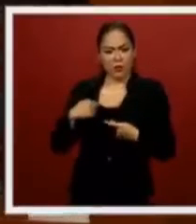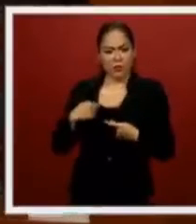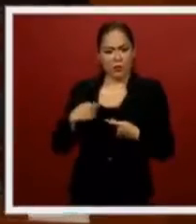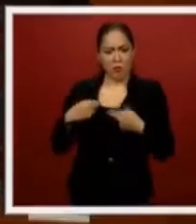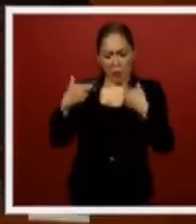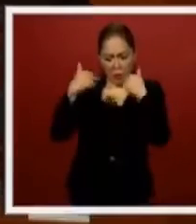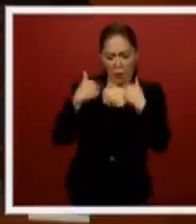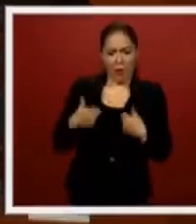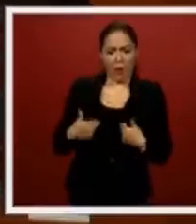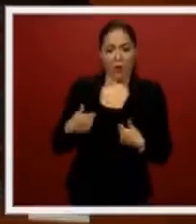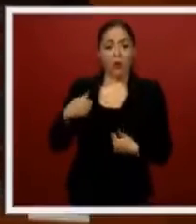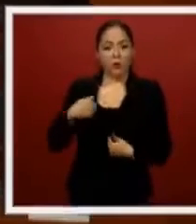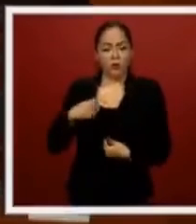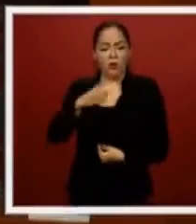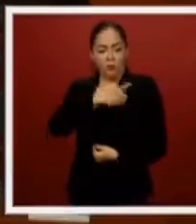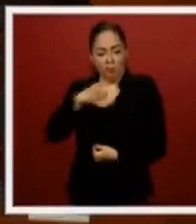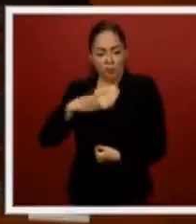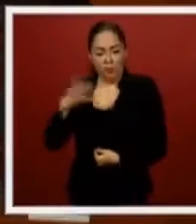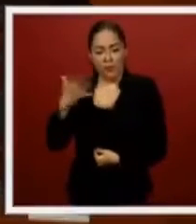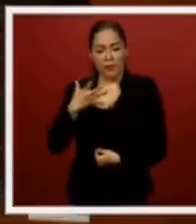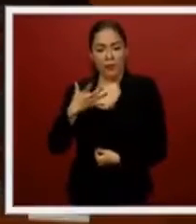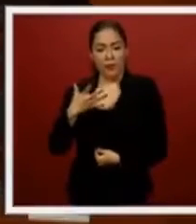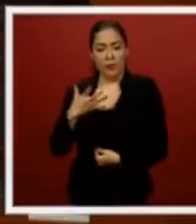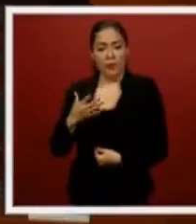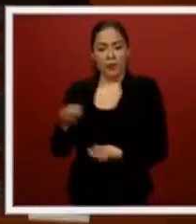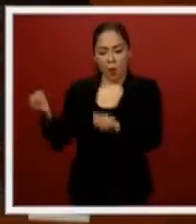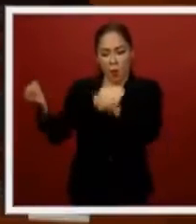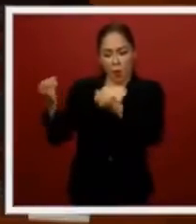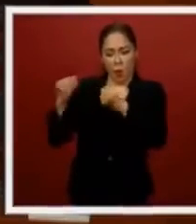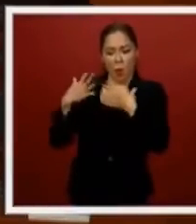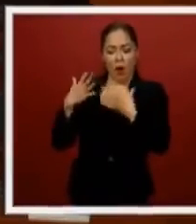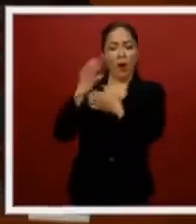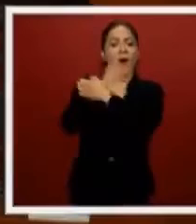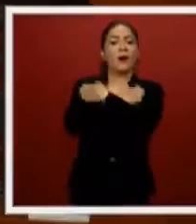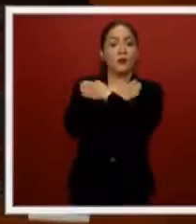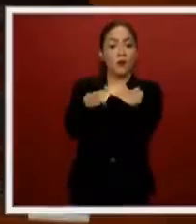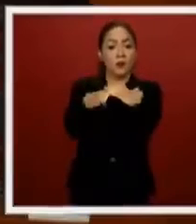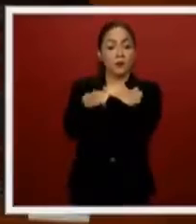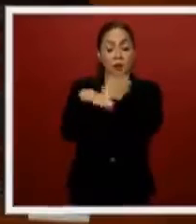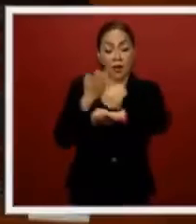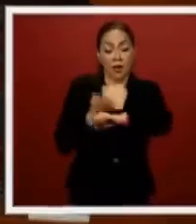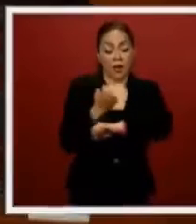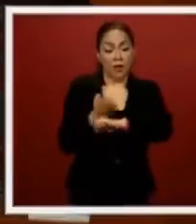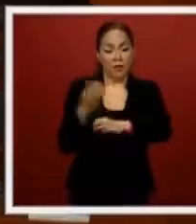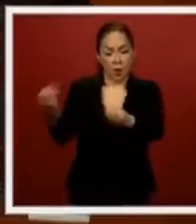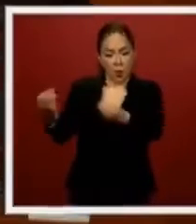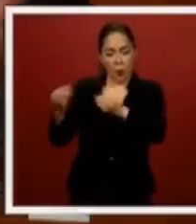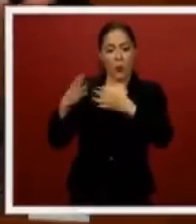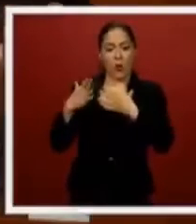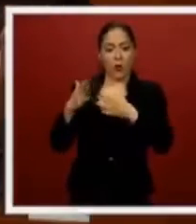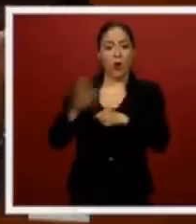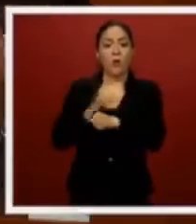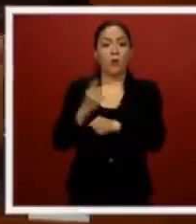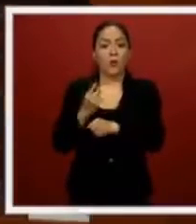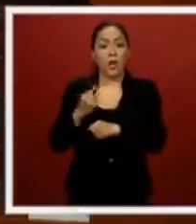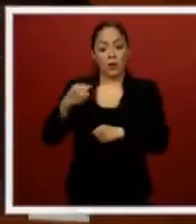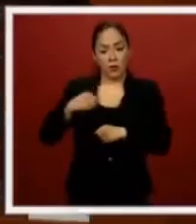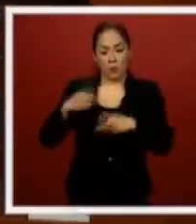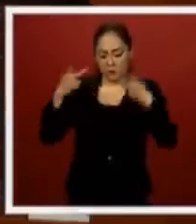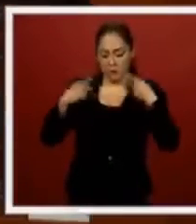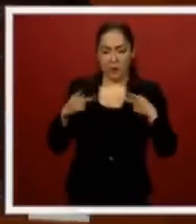educación y el Estado debe proveerla porque es un derecho que se gana por ser de la especie